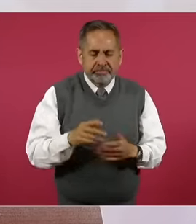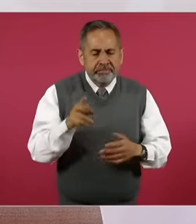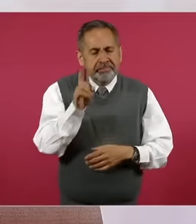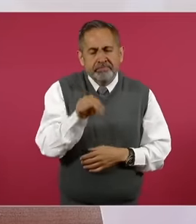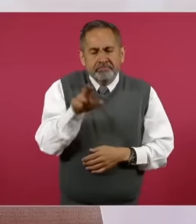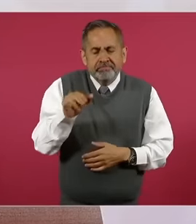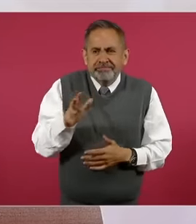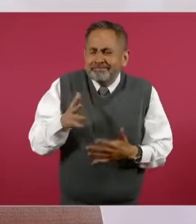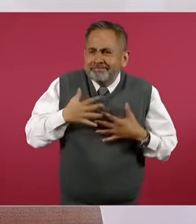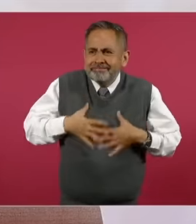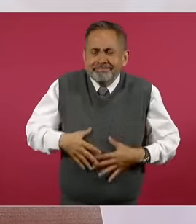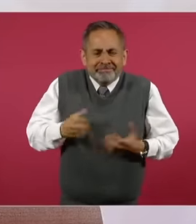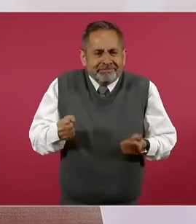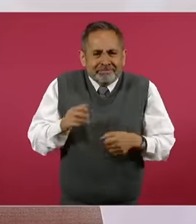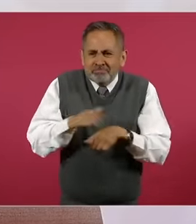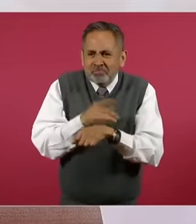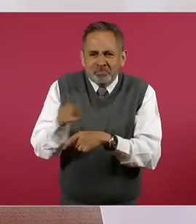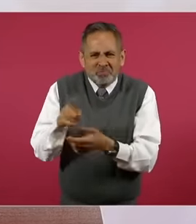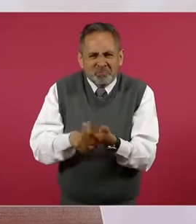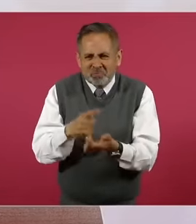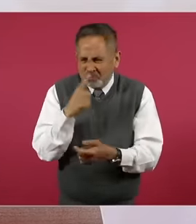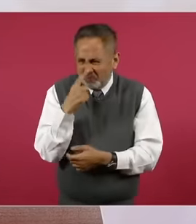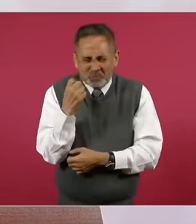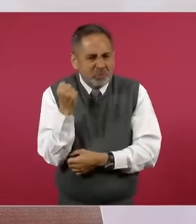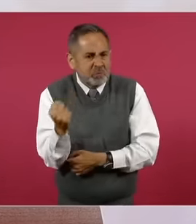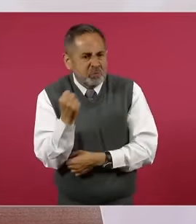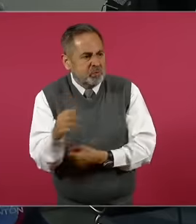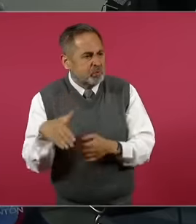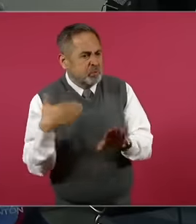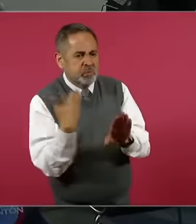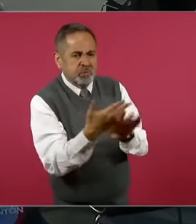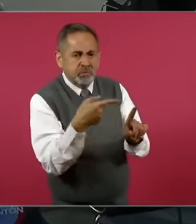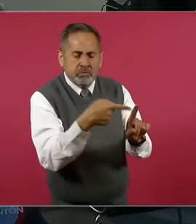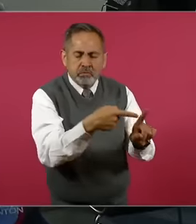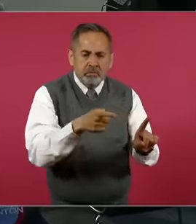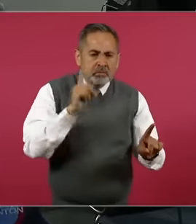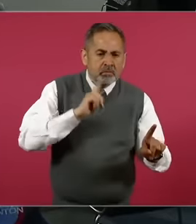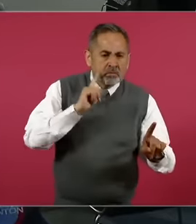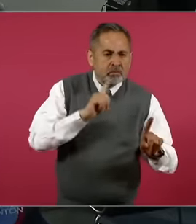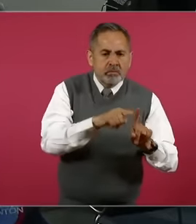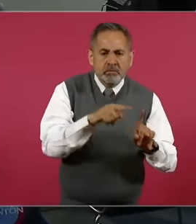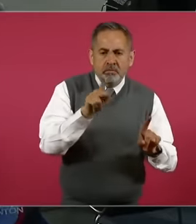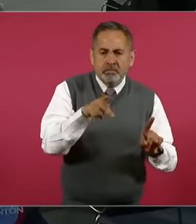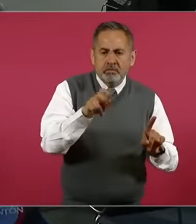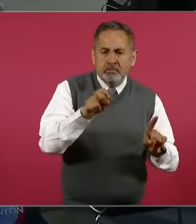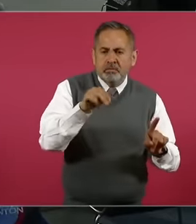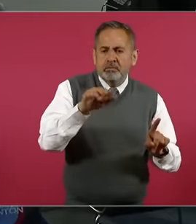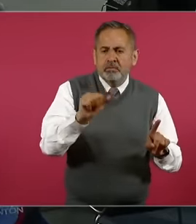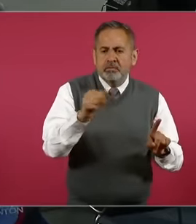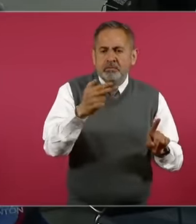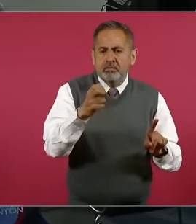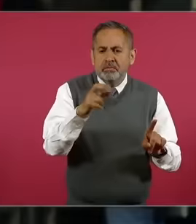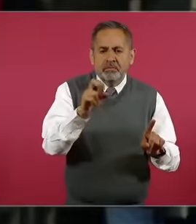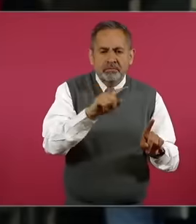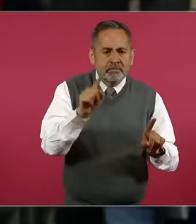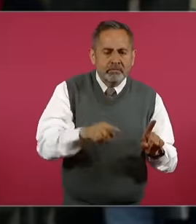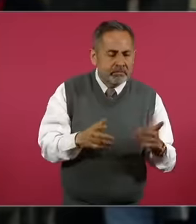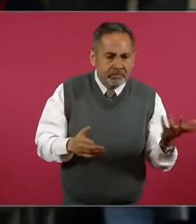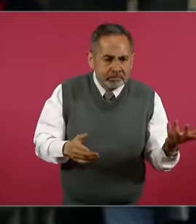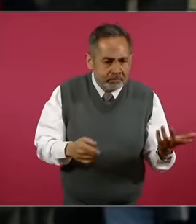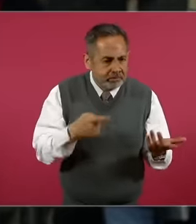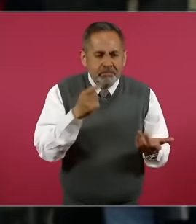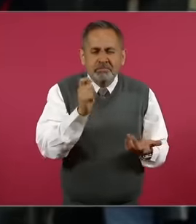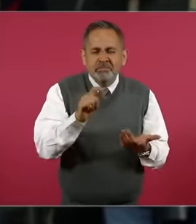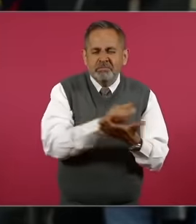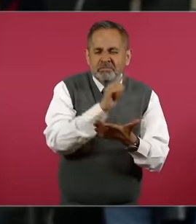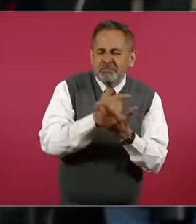Nunca entendimos por qué el trato tan rudo y duro contra una persona como Kenny Hernández, que uno de los